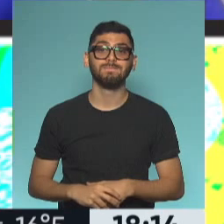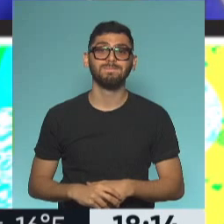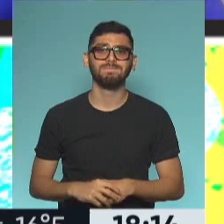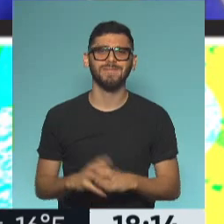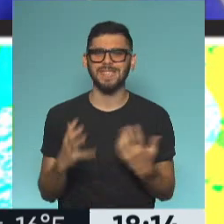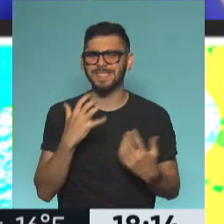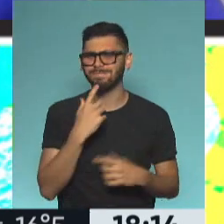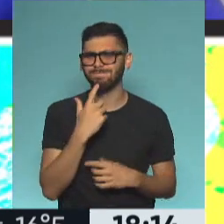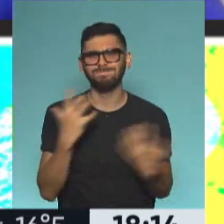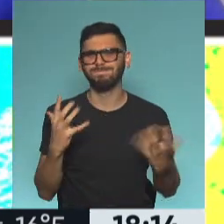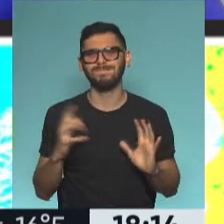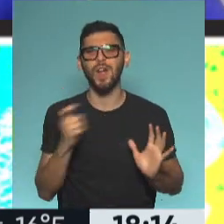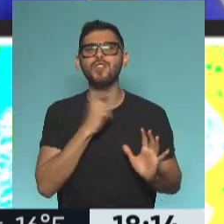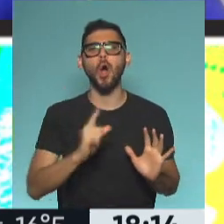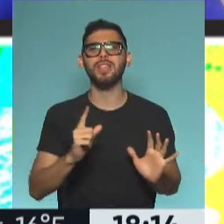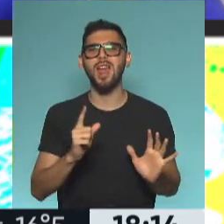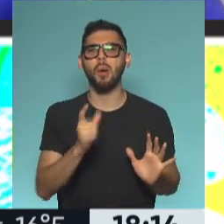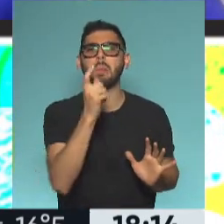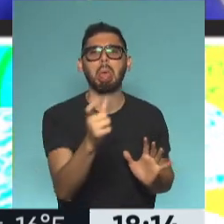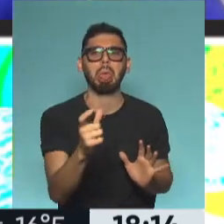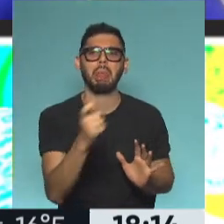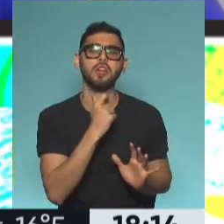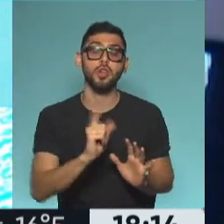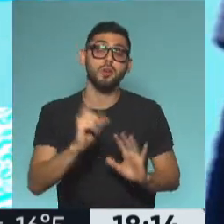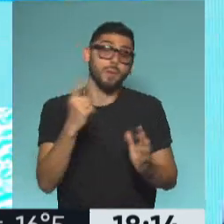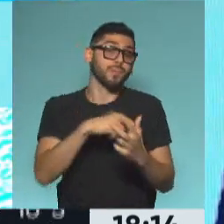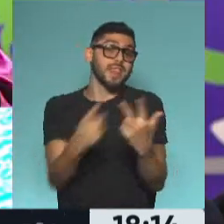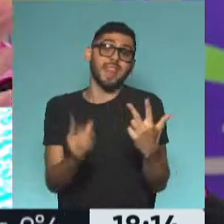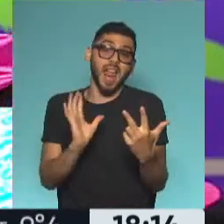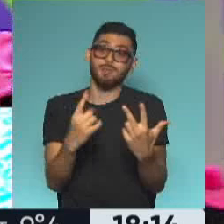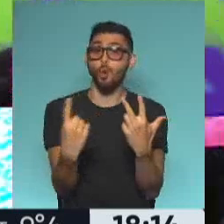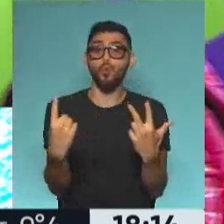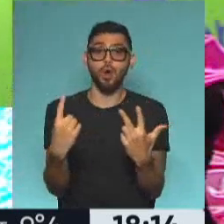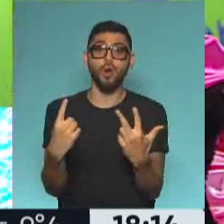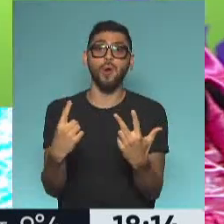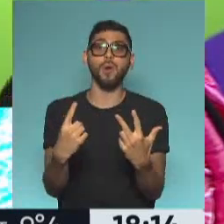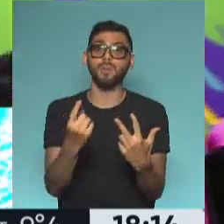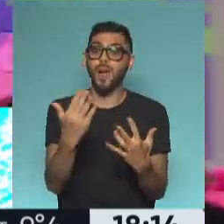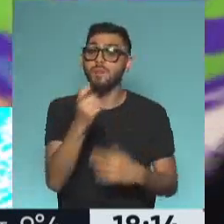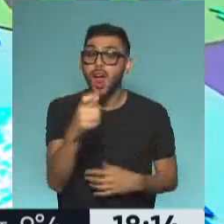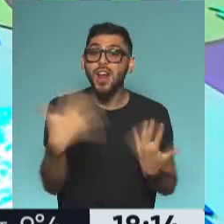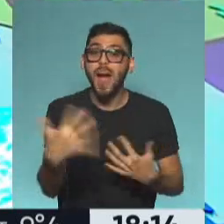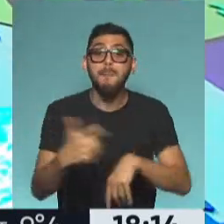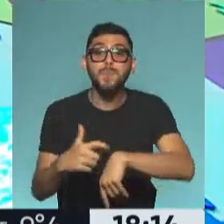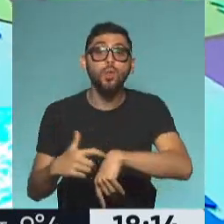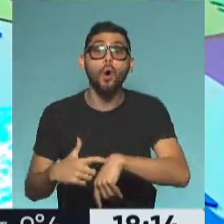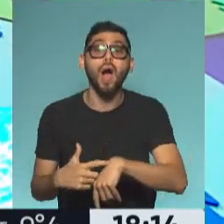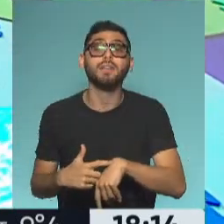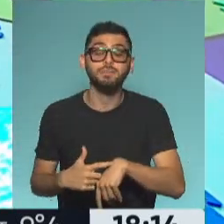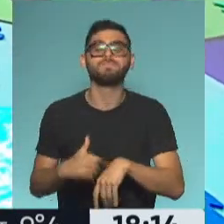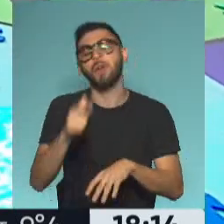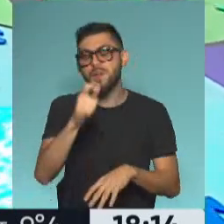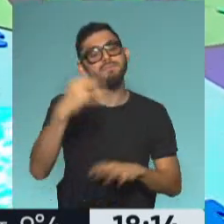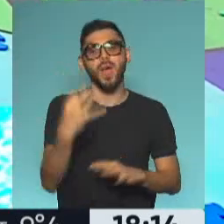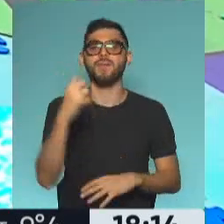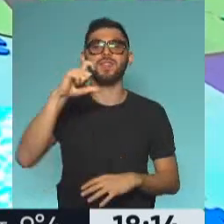Ay, no, chicos, no quiero arriesgar. Listo, no, somos tres. Bueno, son mayoría y aparte rápido se acaba el tiempo, ¿eh? La respuesta